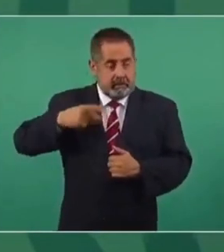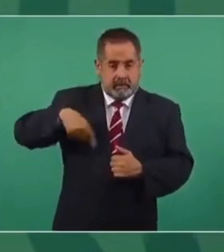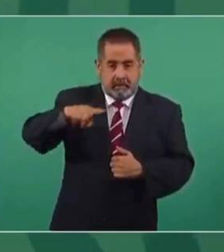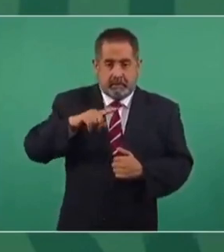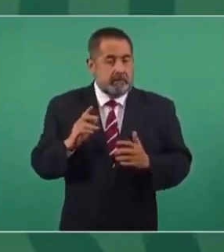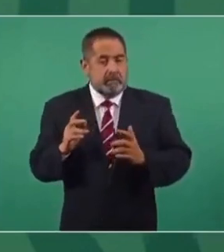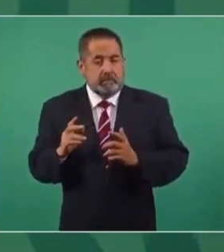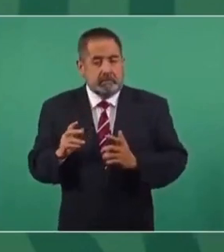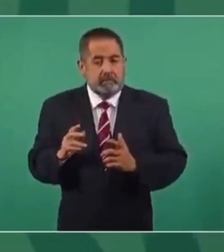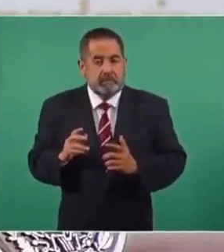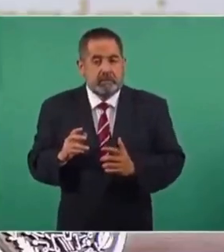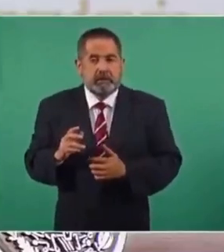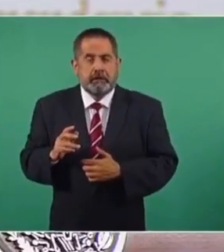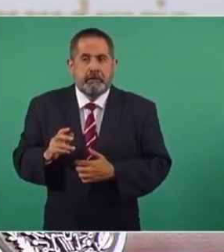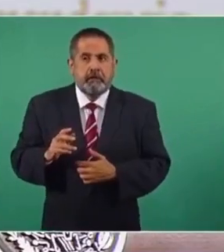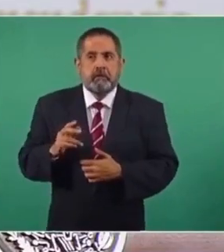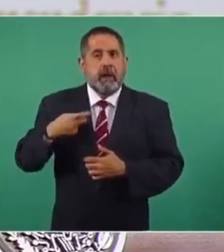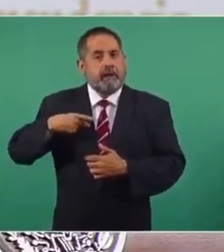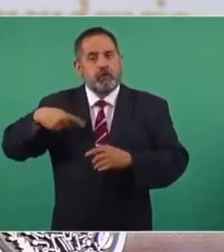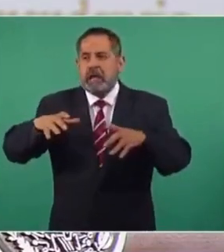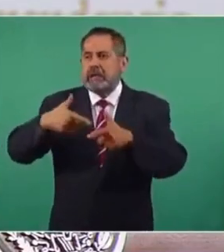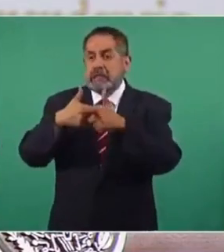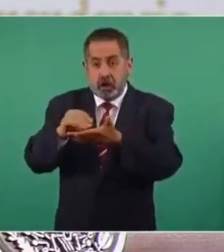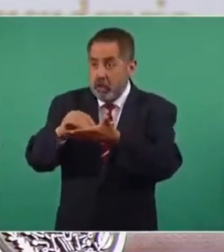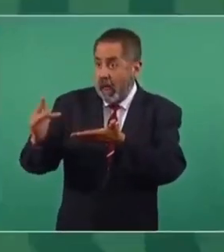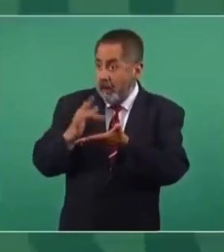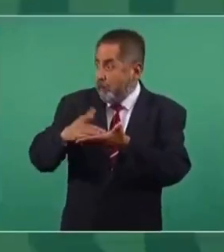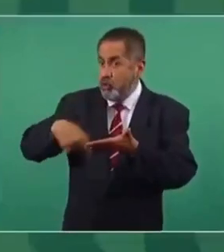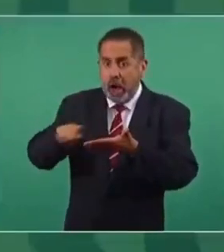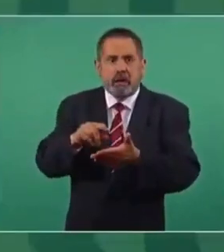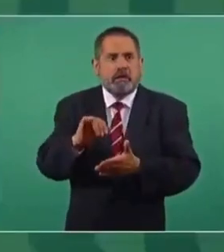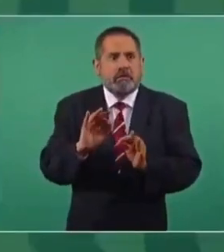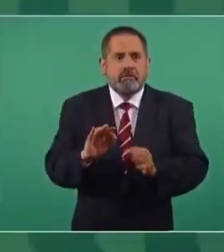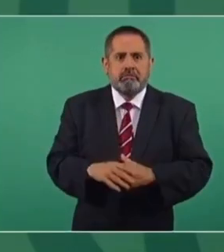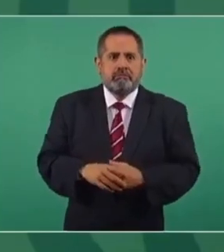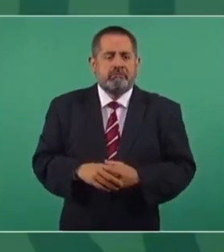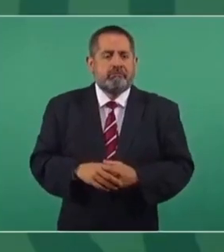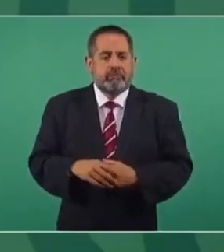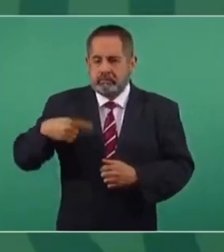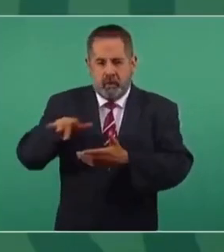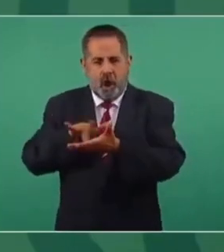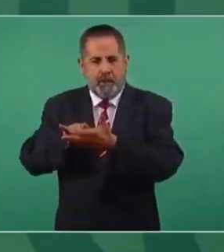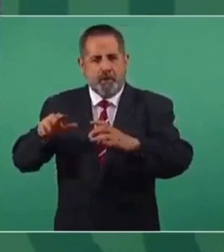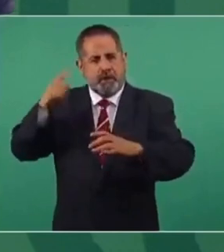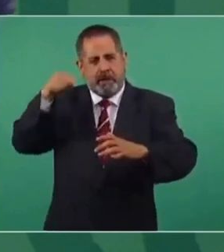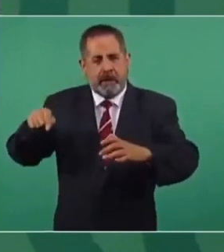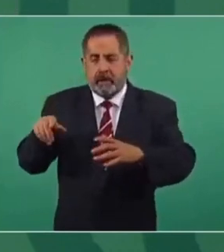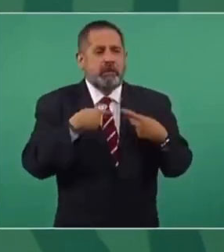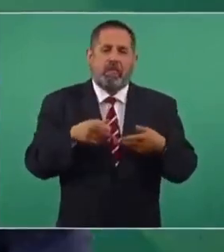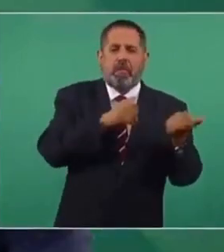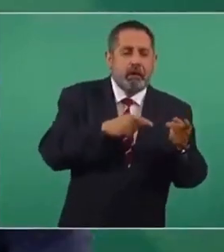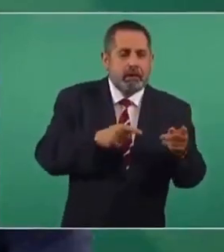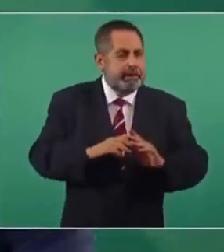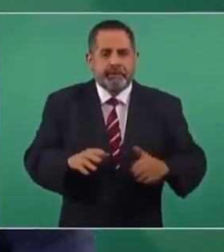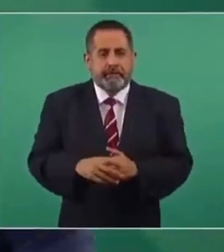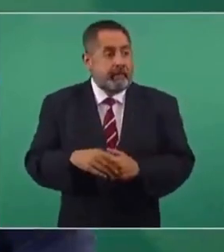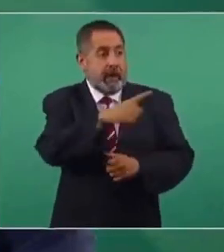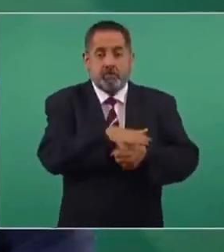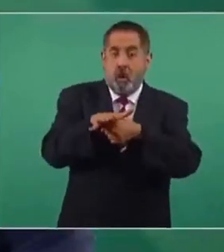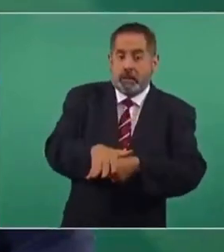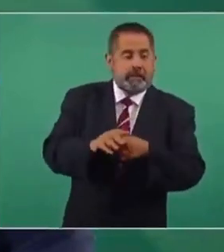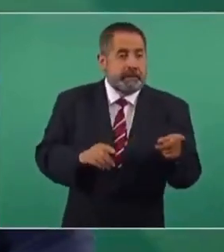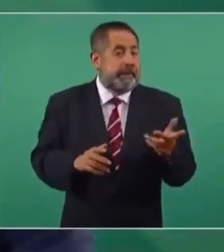gente iba a seguir apoyando a sus explotadores, a sus